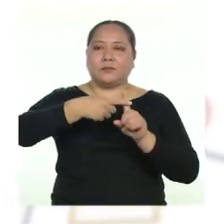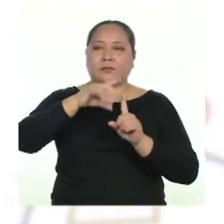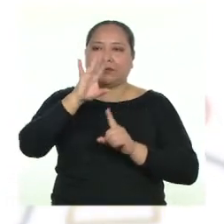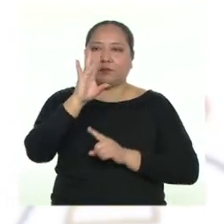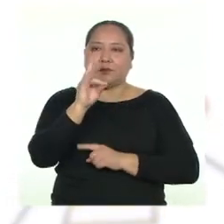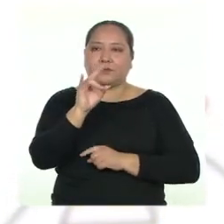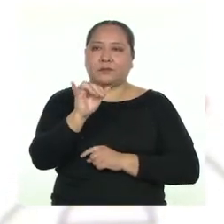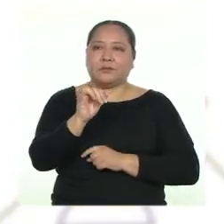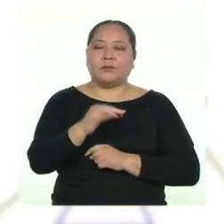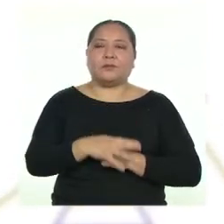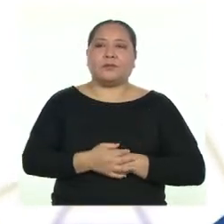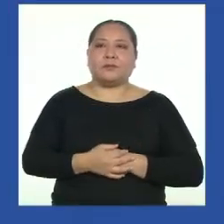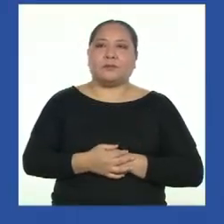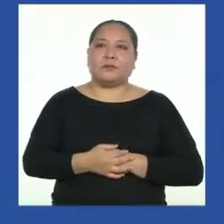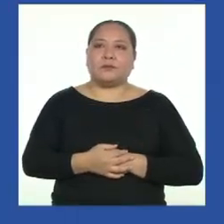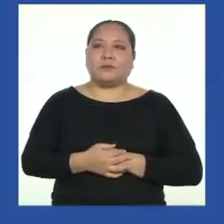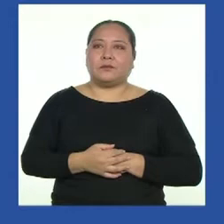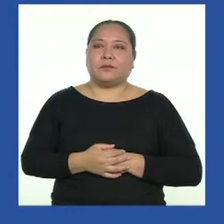7Y.